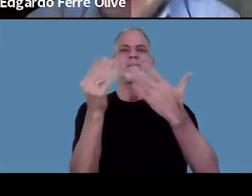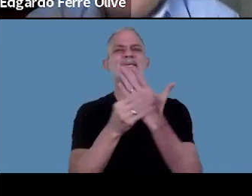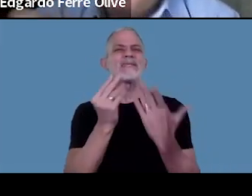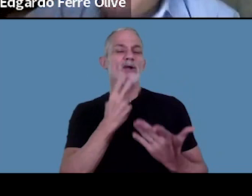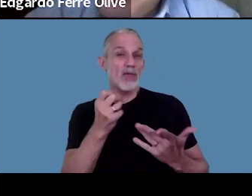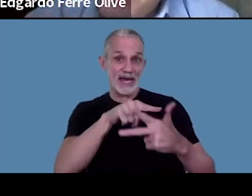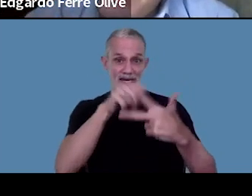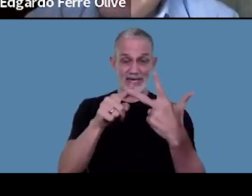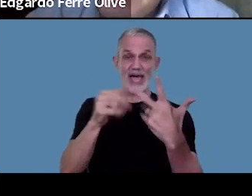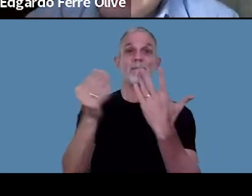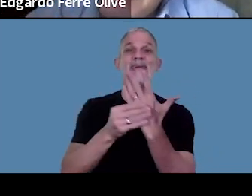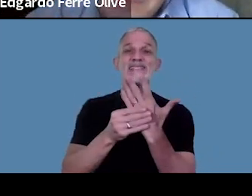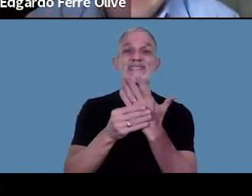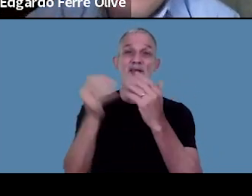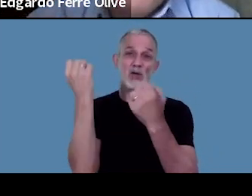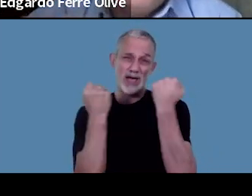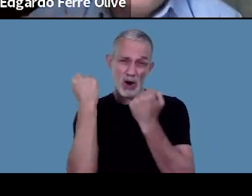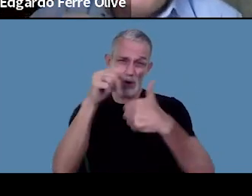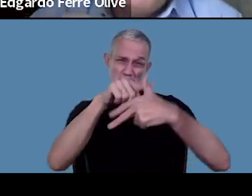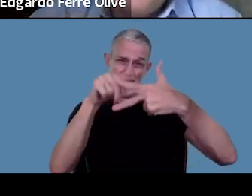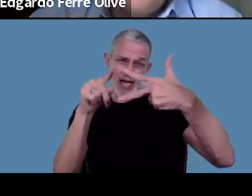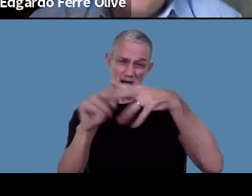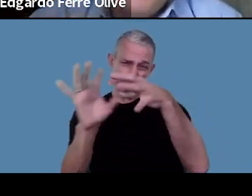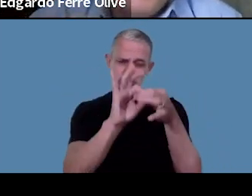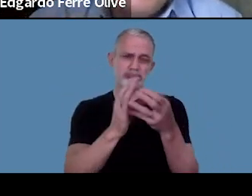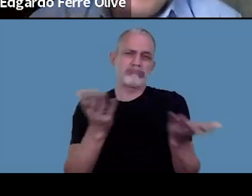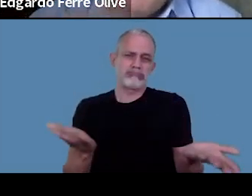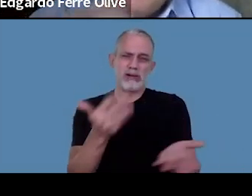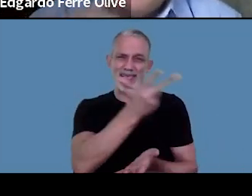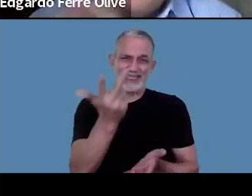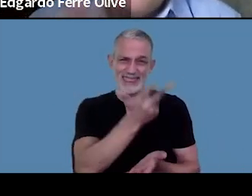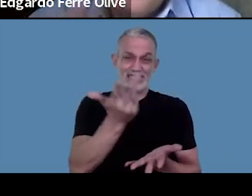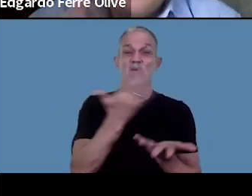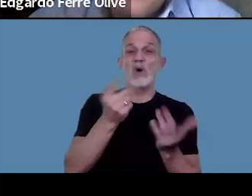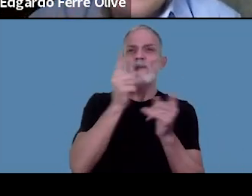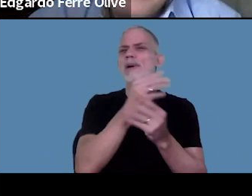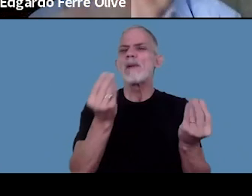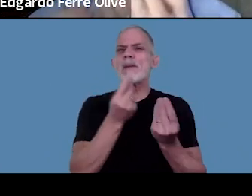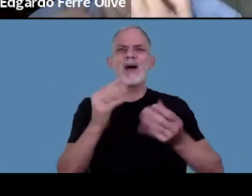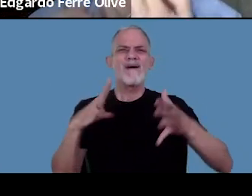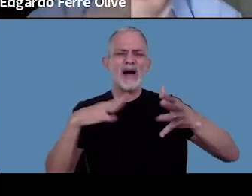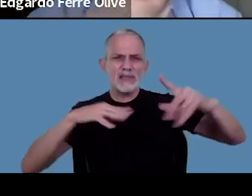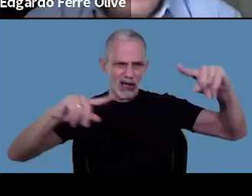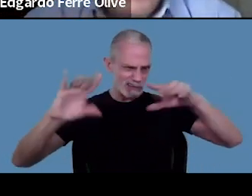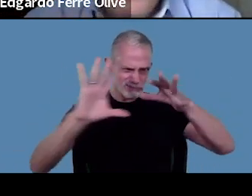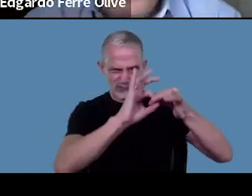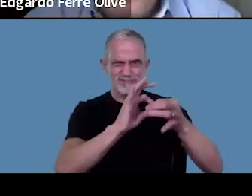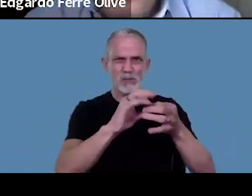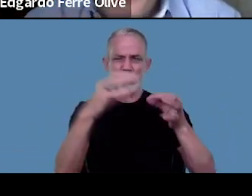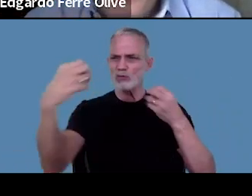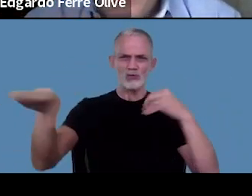bien? Ministerio de Hacienda. ¿Por qué? Porque si no, el problema que se da es la falta de coordinación. El